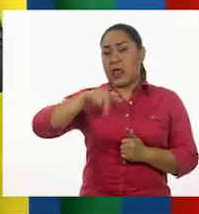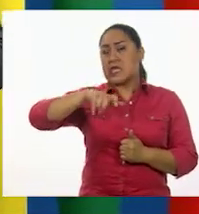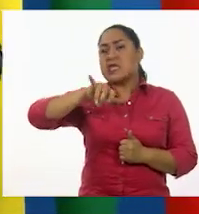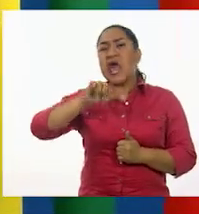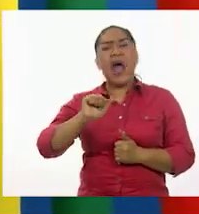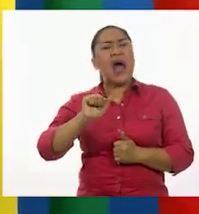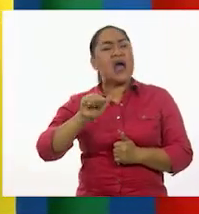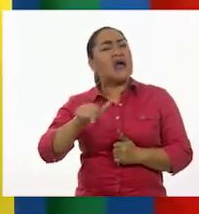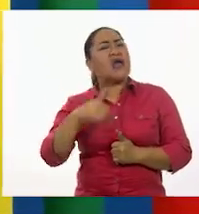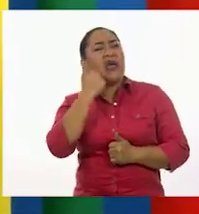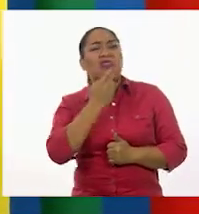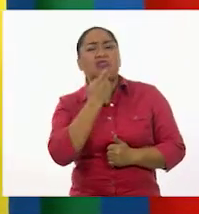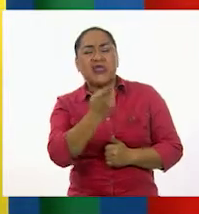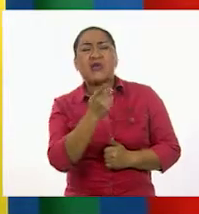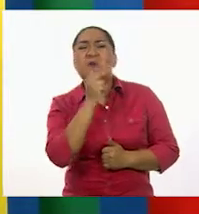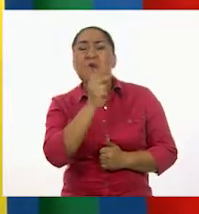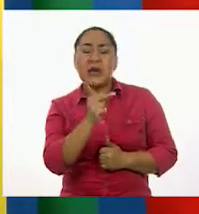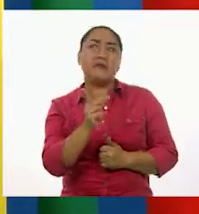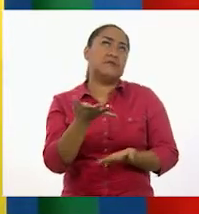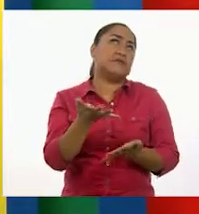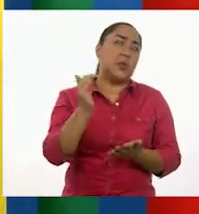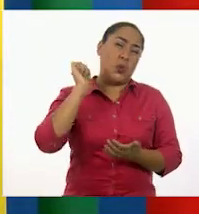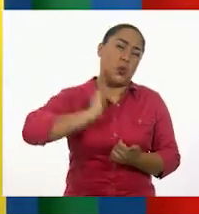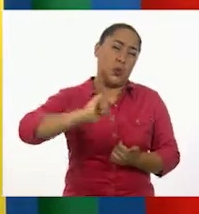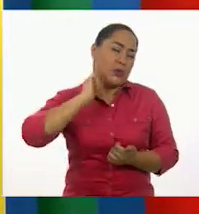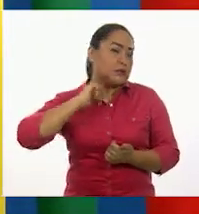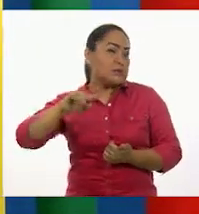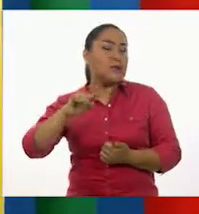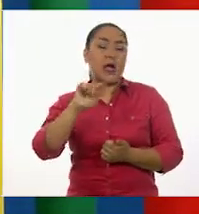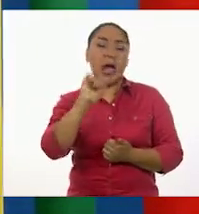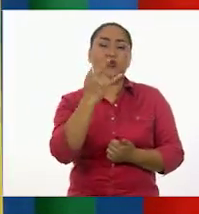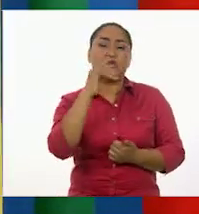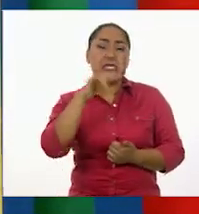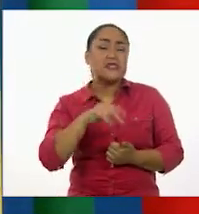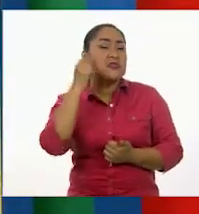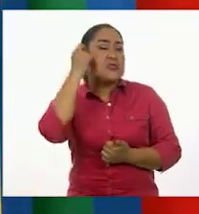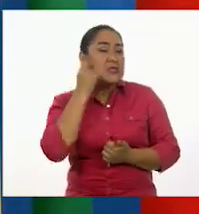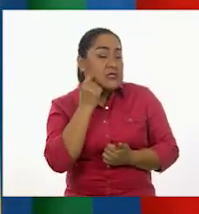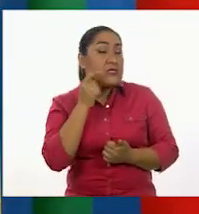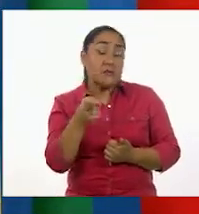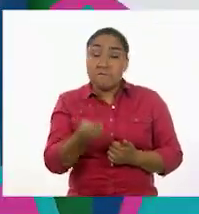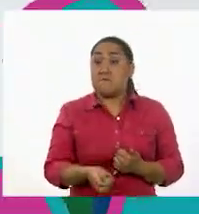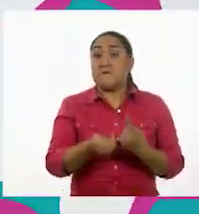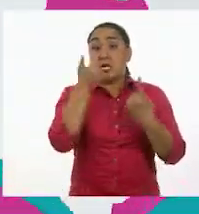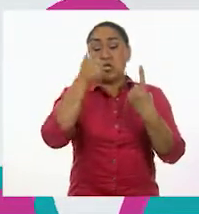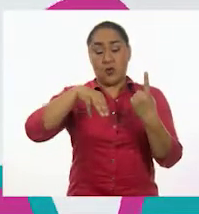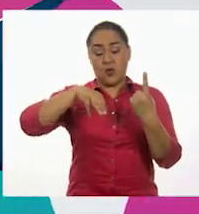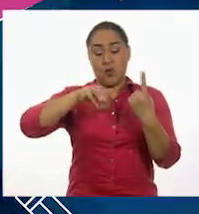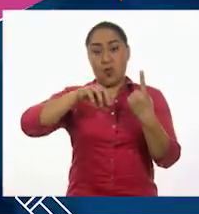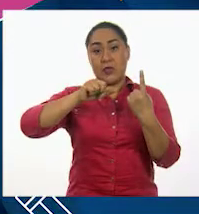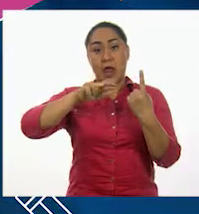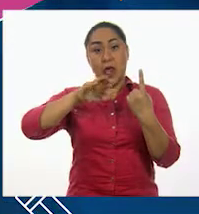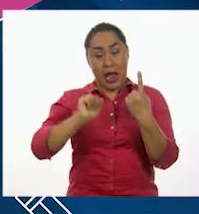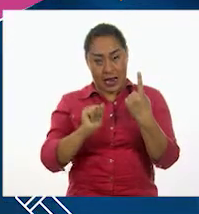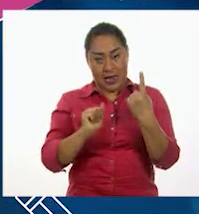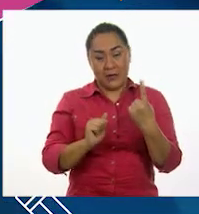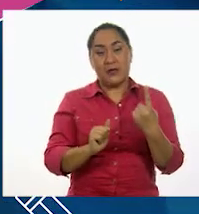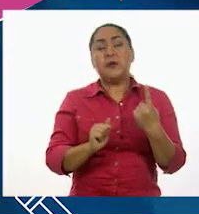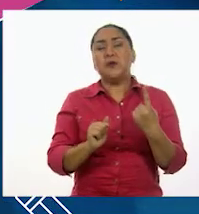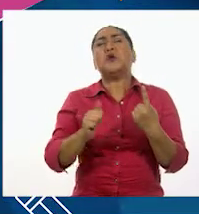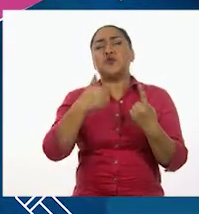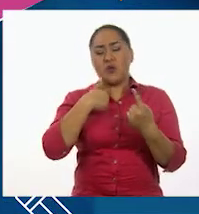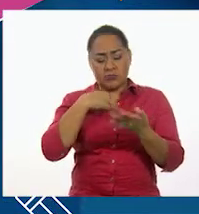de hecho, incluso en la época se nombró a Agustín de Iturbide como el primer monarca. Y bueno, aquí en las notas que